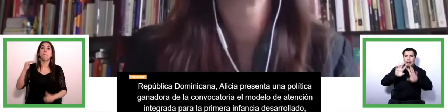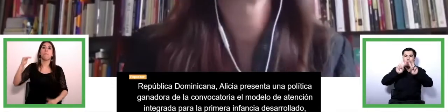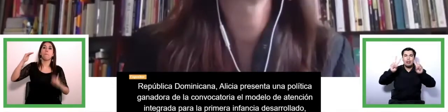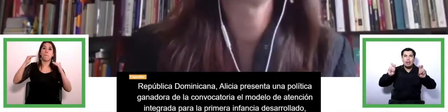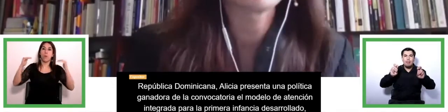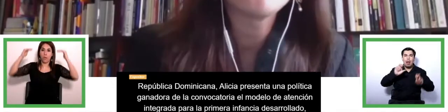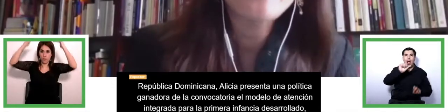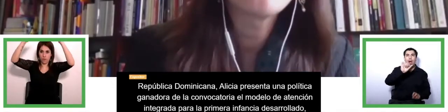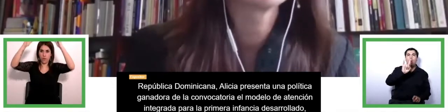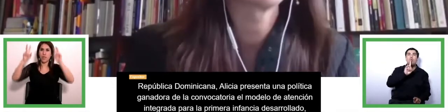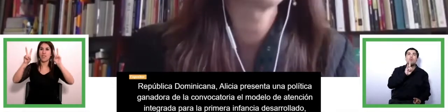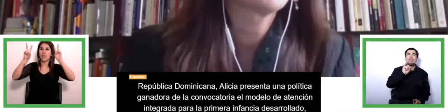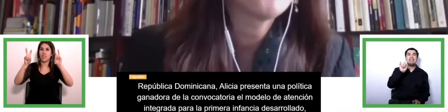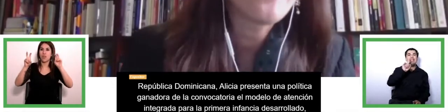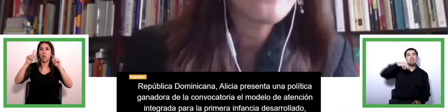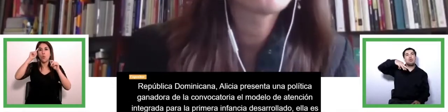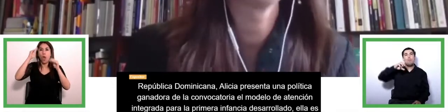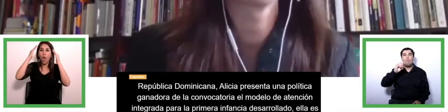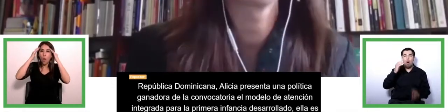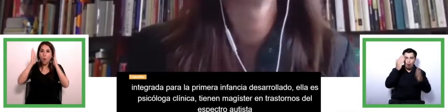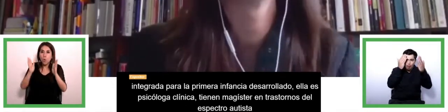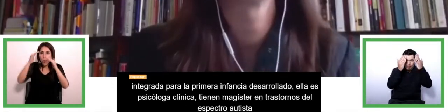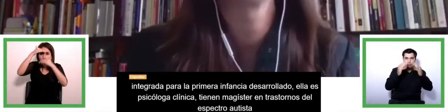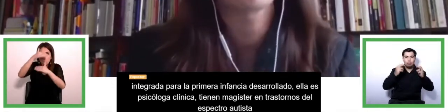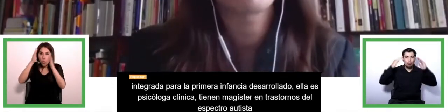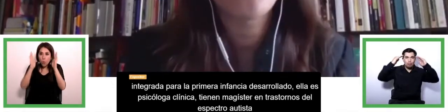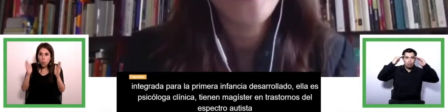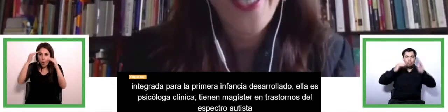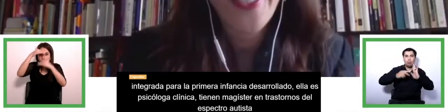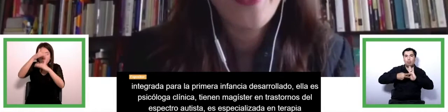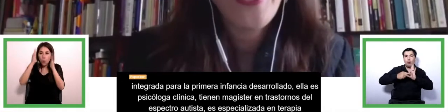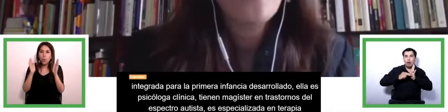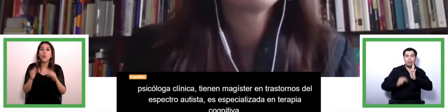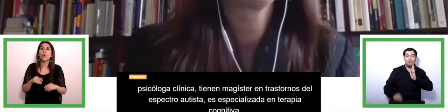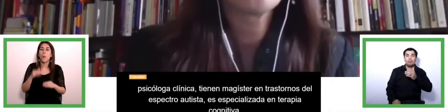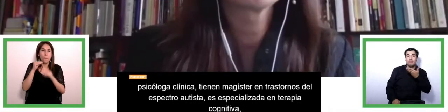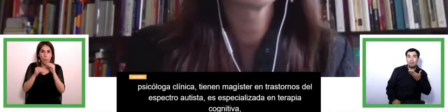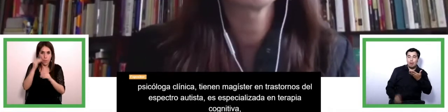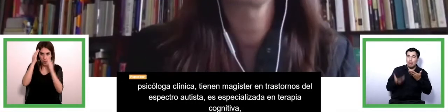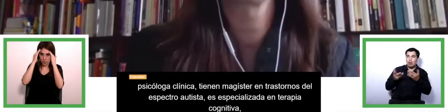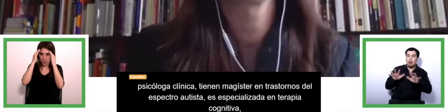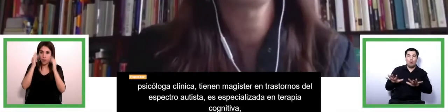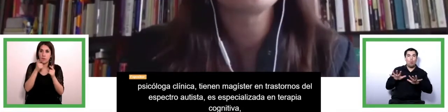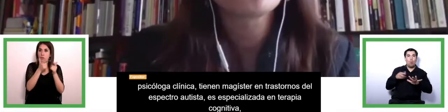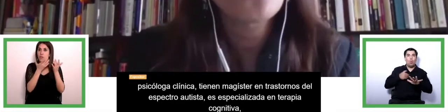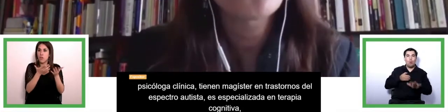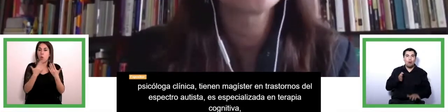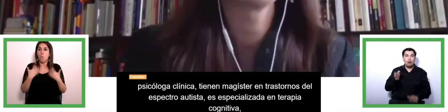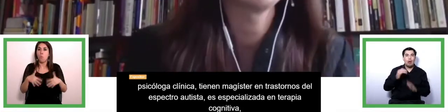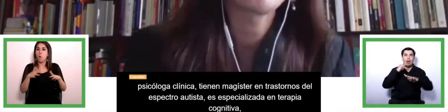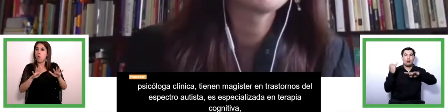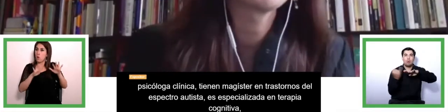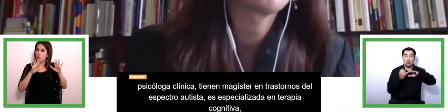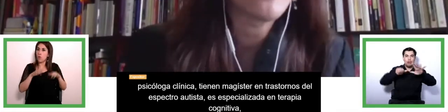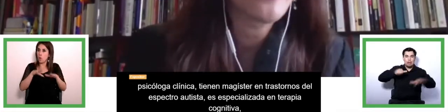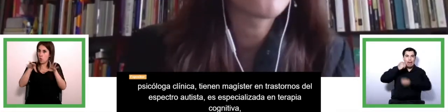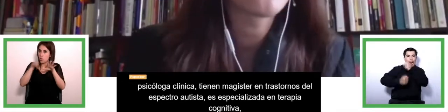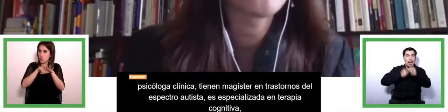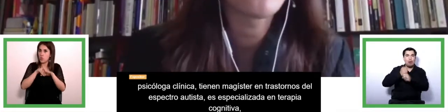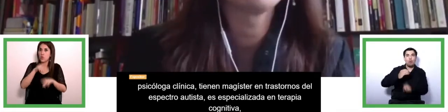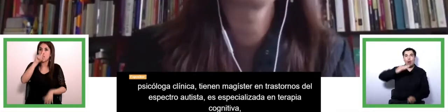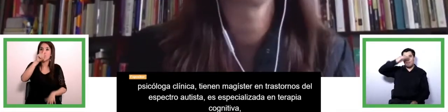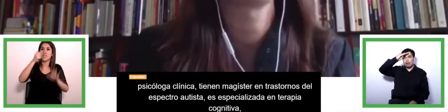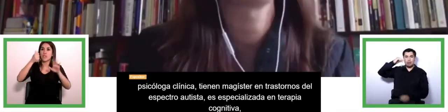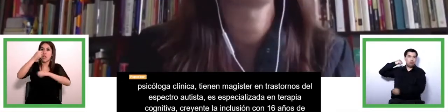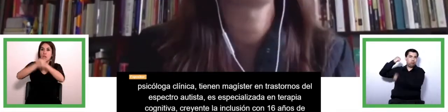autista, es especializada en terapia cognitiva e intervención del aprendizaje. Fiel creyente en la inclusión, con 16 años de